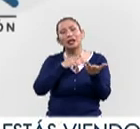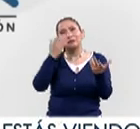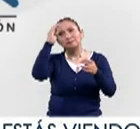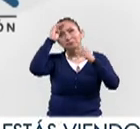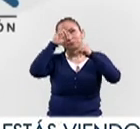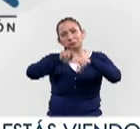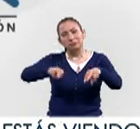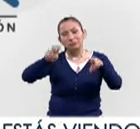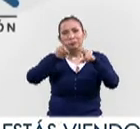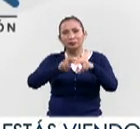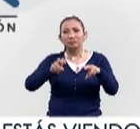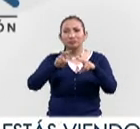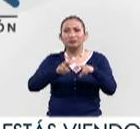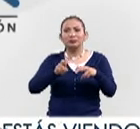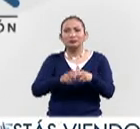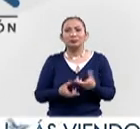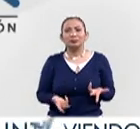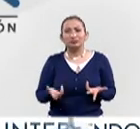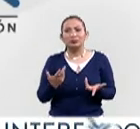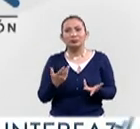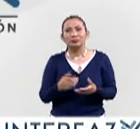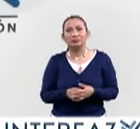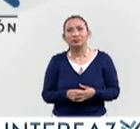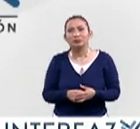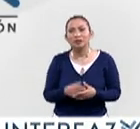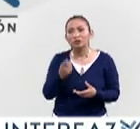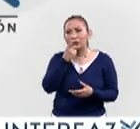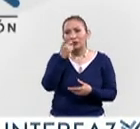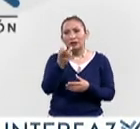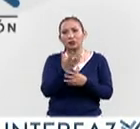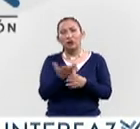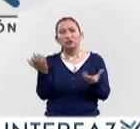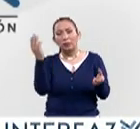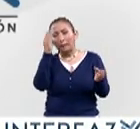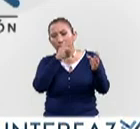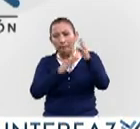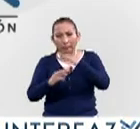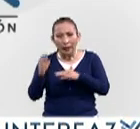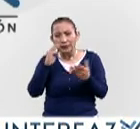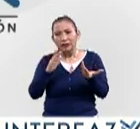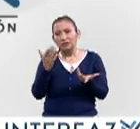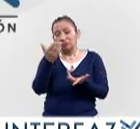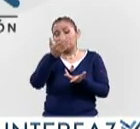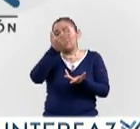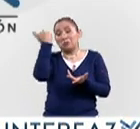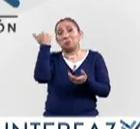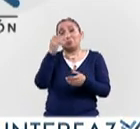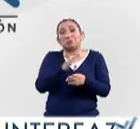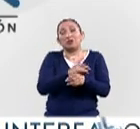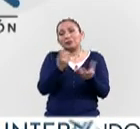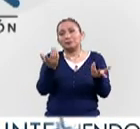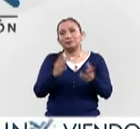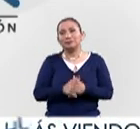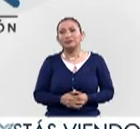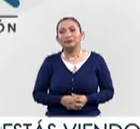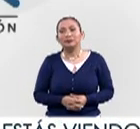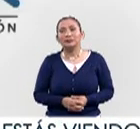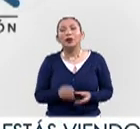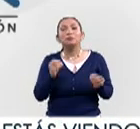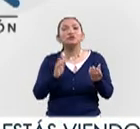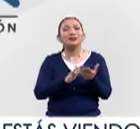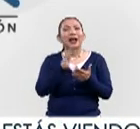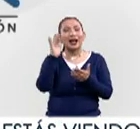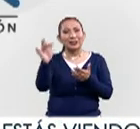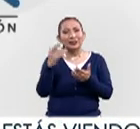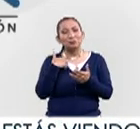reflexión e incluirte en eso que comentas, ¿no? Esos misterios irreconocibles. Y bueno. Pues